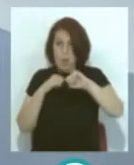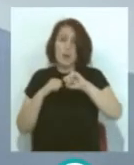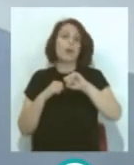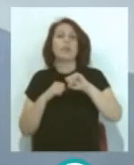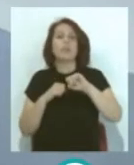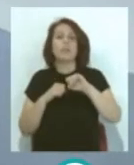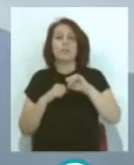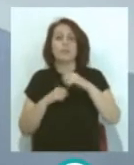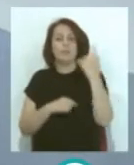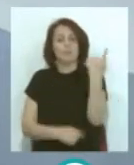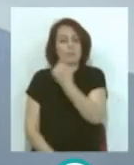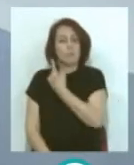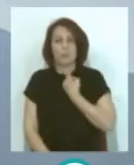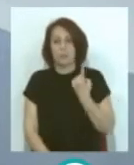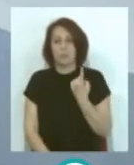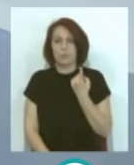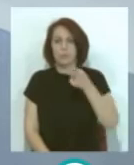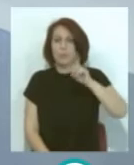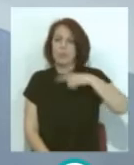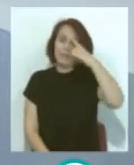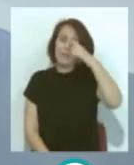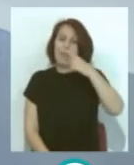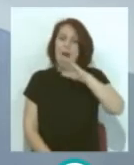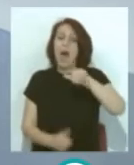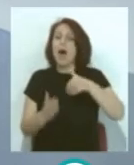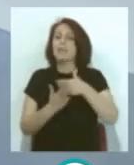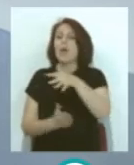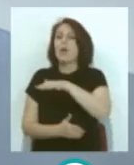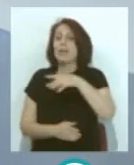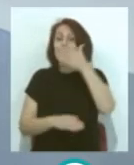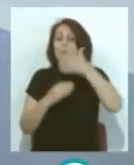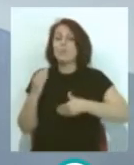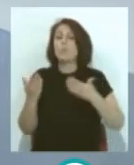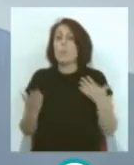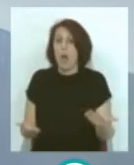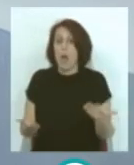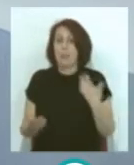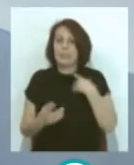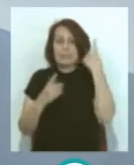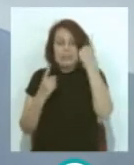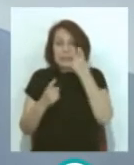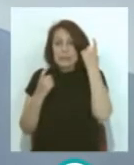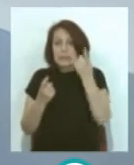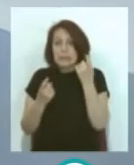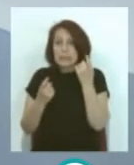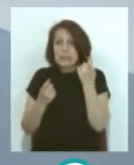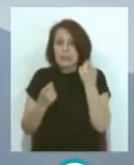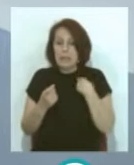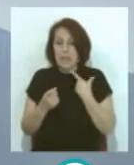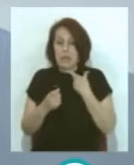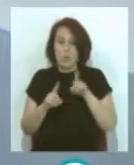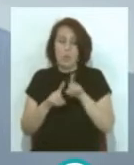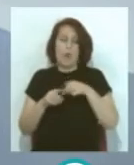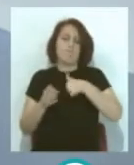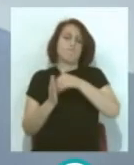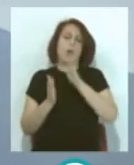uno también saber hasta dónde puede llegar, saber cuáles son los límites e intentar, en vez de estar sacando pancartas